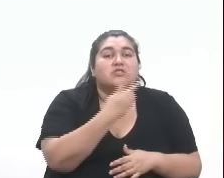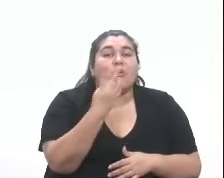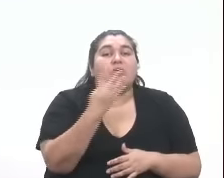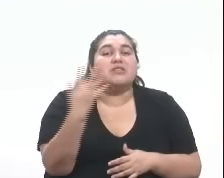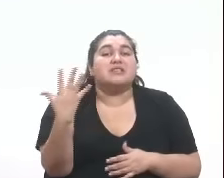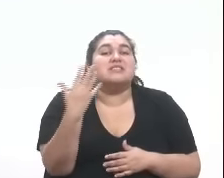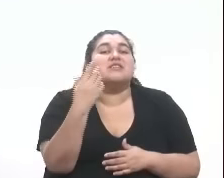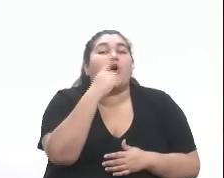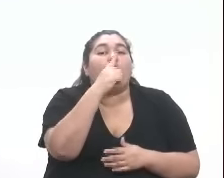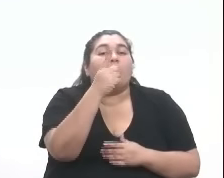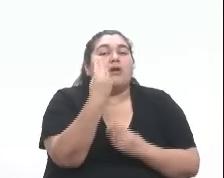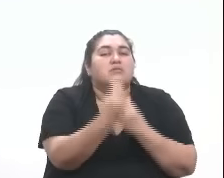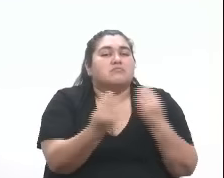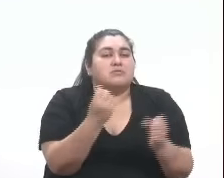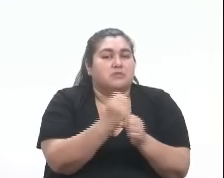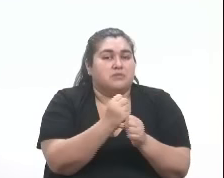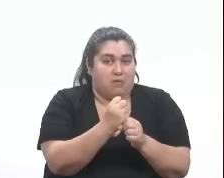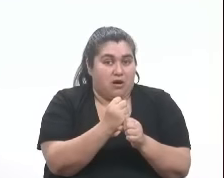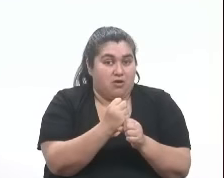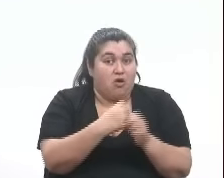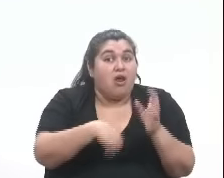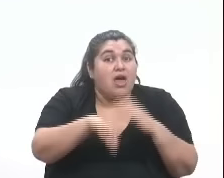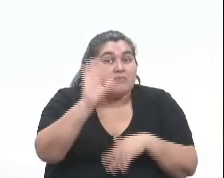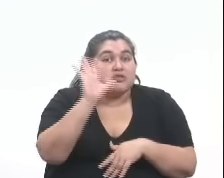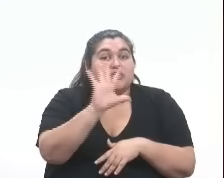1.245.000, de los cuales más de 500.000 eran registrados.